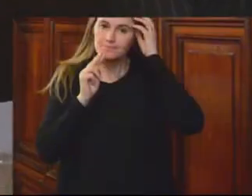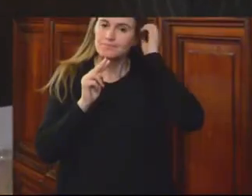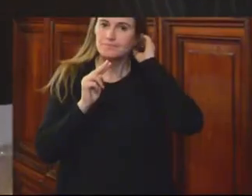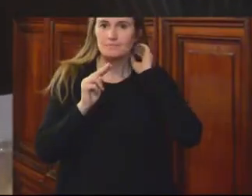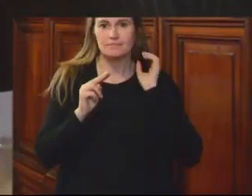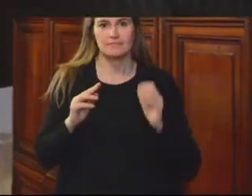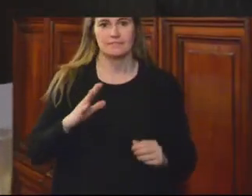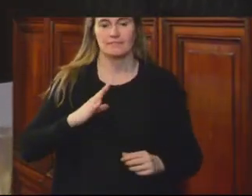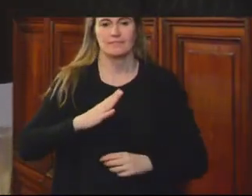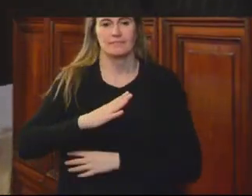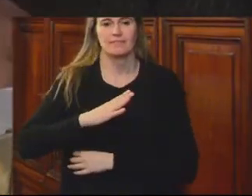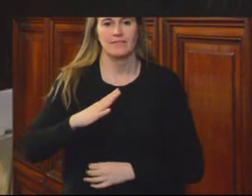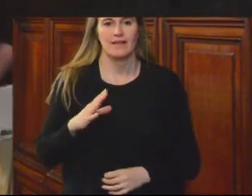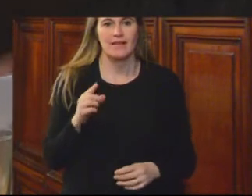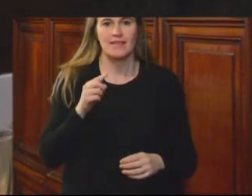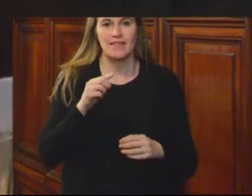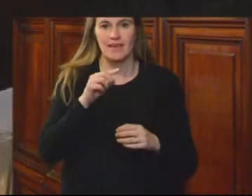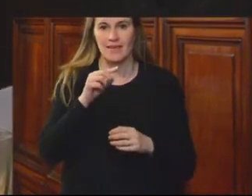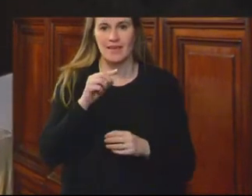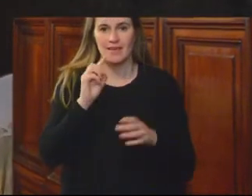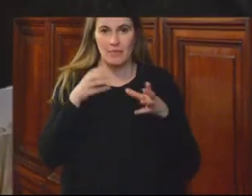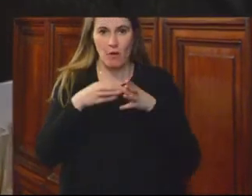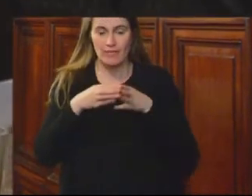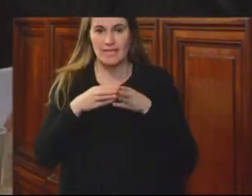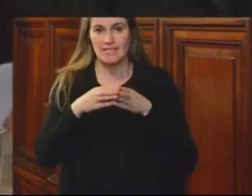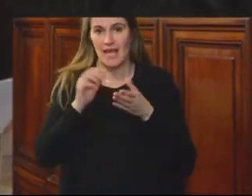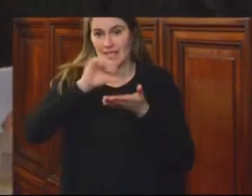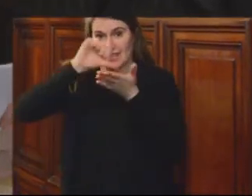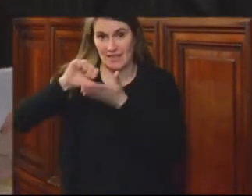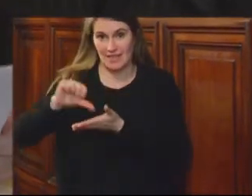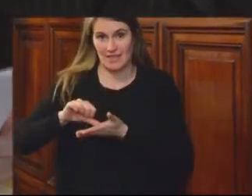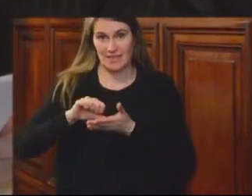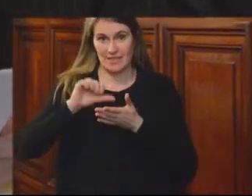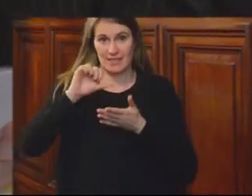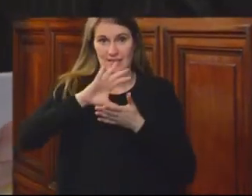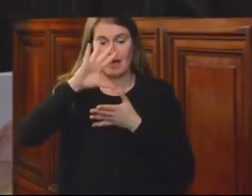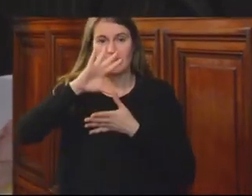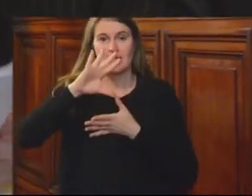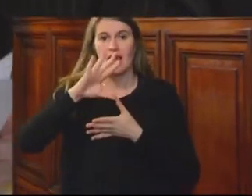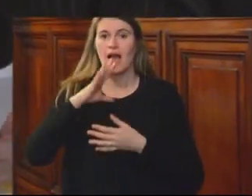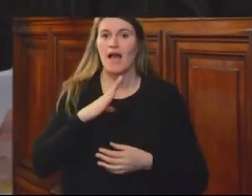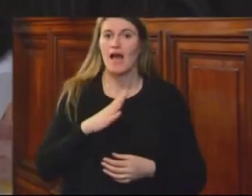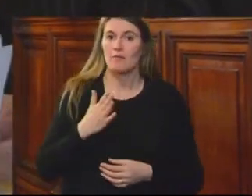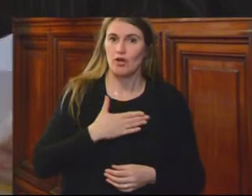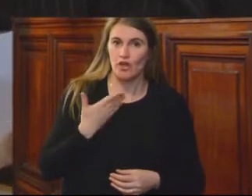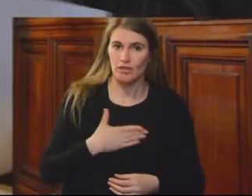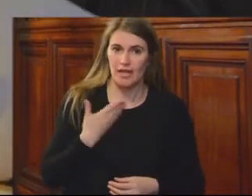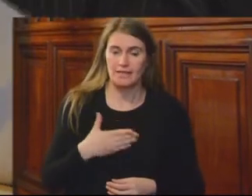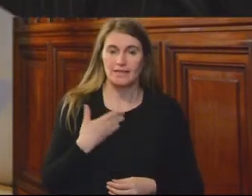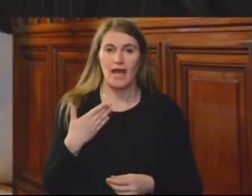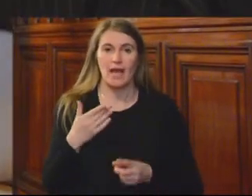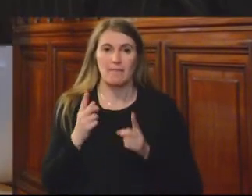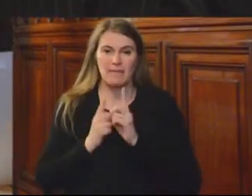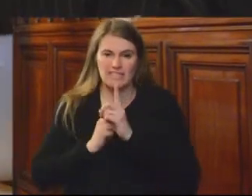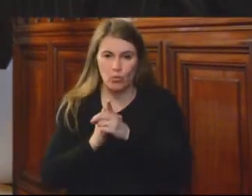Comisión Interamericana, trataré dos grandes temas. Uno relativo a la criminalización de la protesta, represión y persecución contra